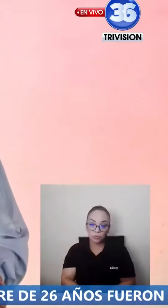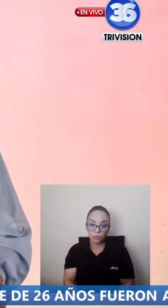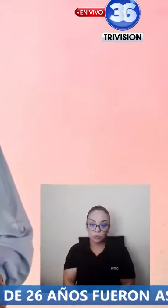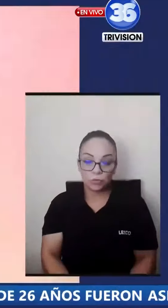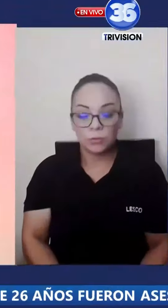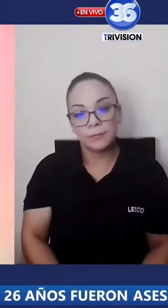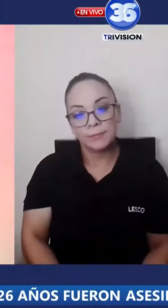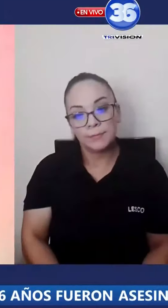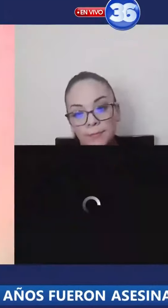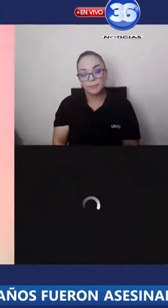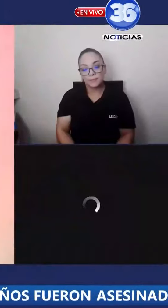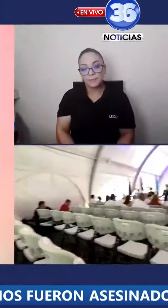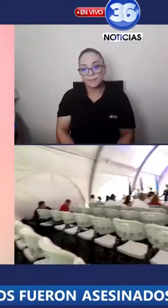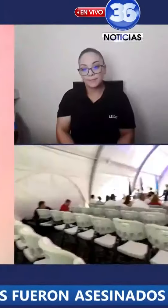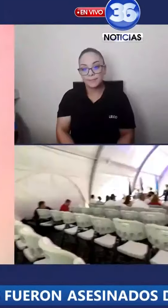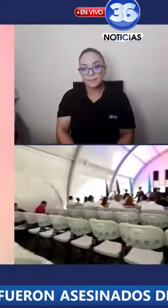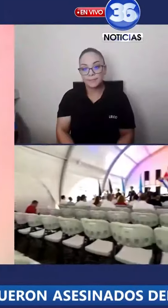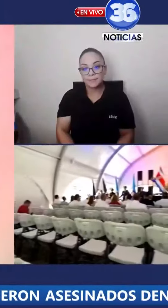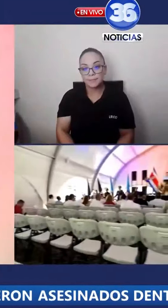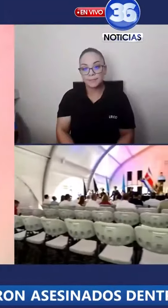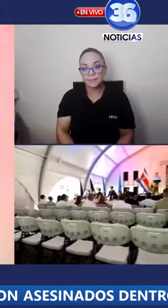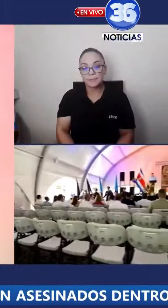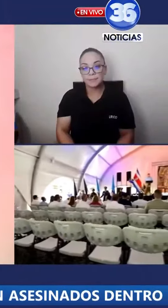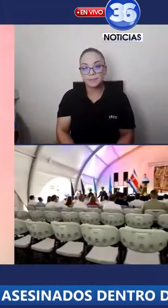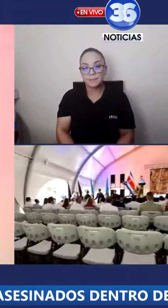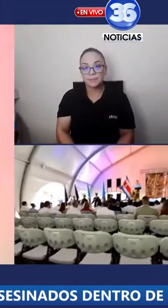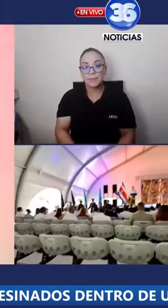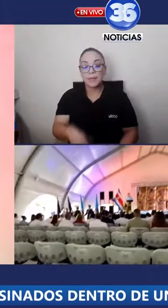eso, y lo iban a archivar.